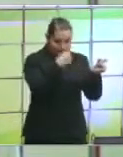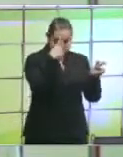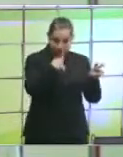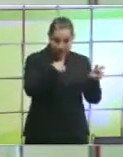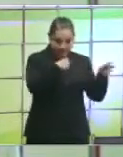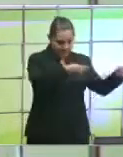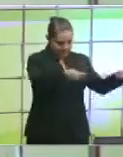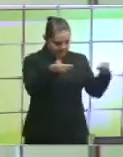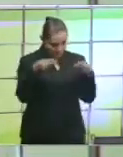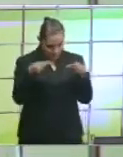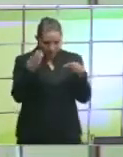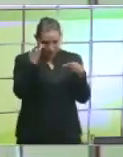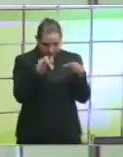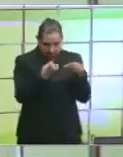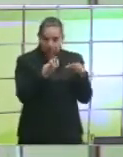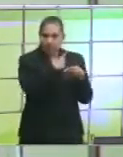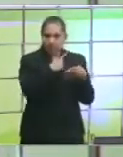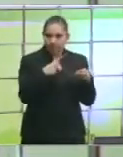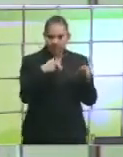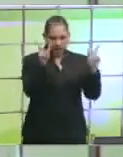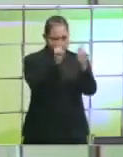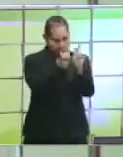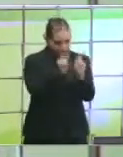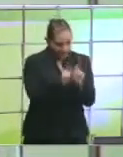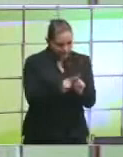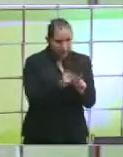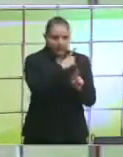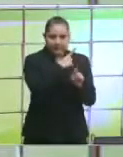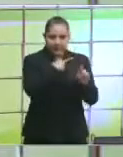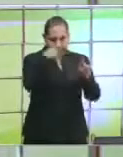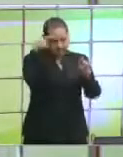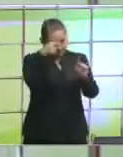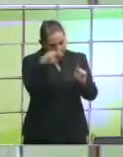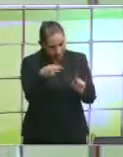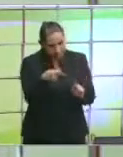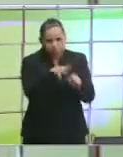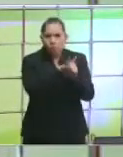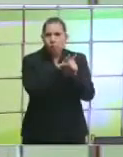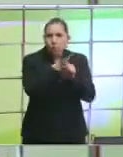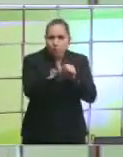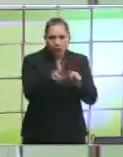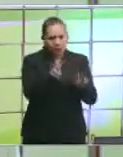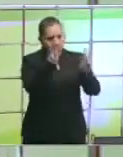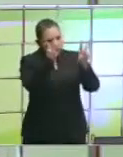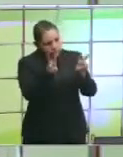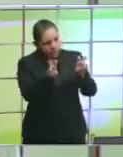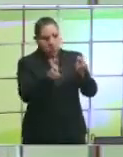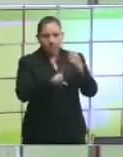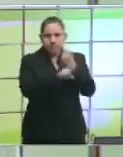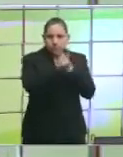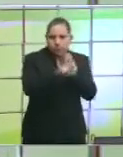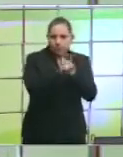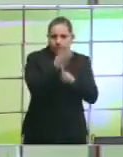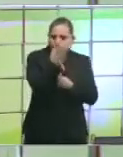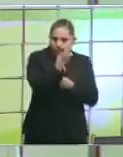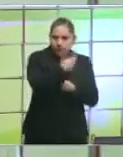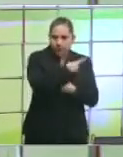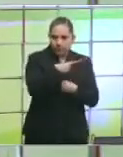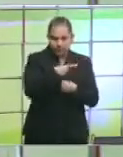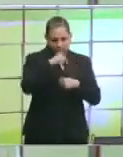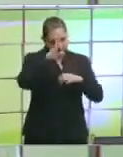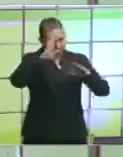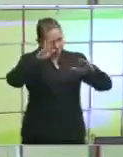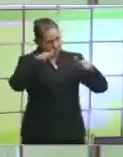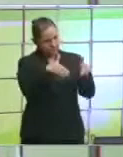forma en la que voy a resolver esos elementos de la litis y me comprometo a precisar no se hiciera un